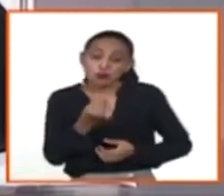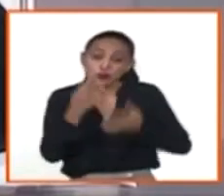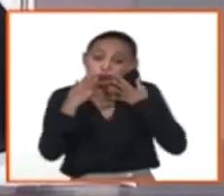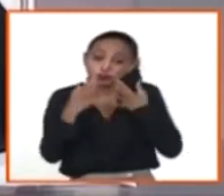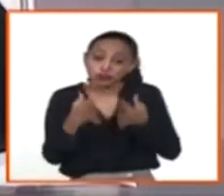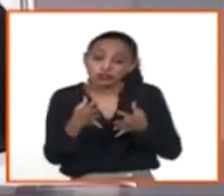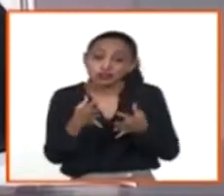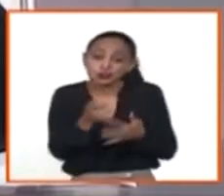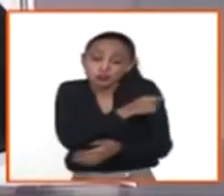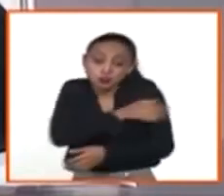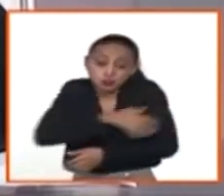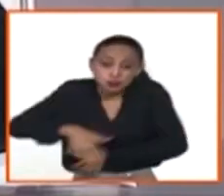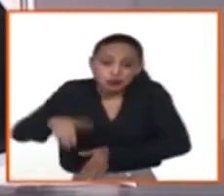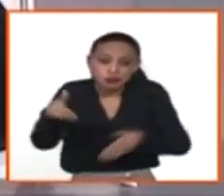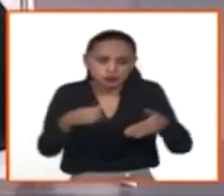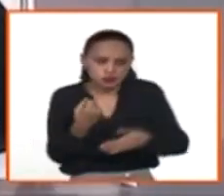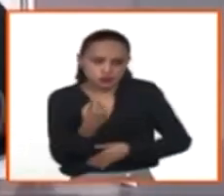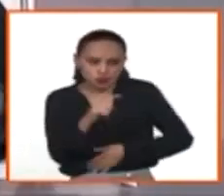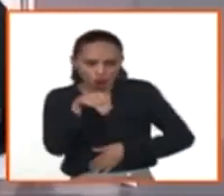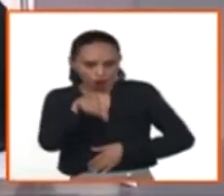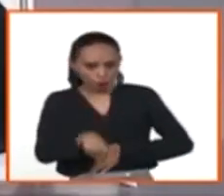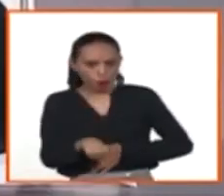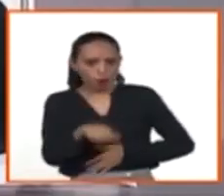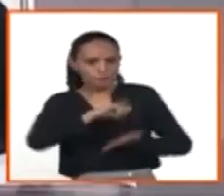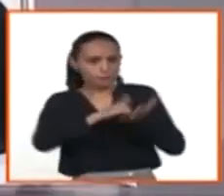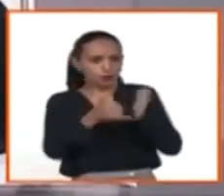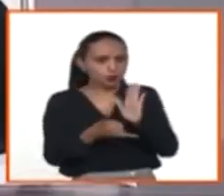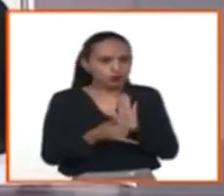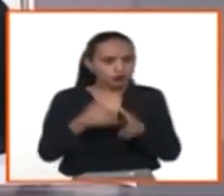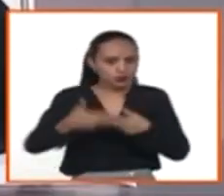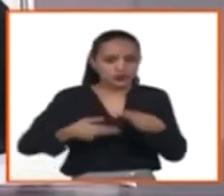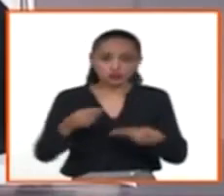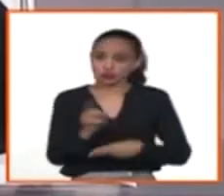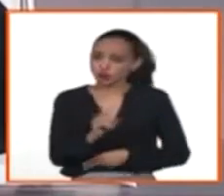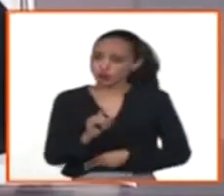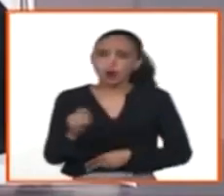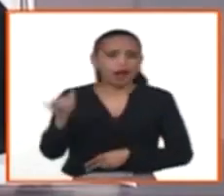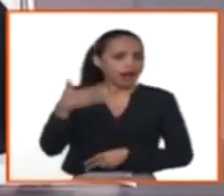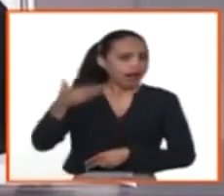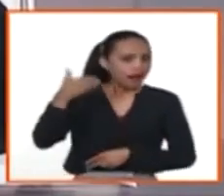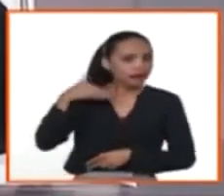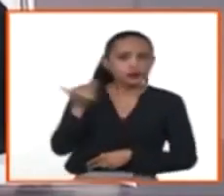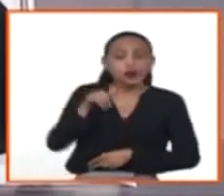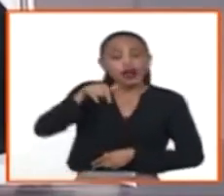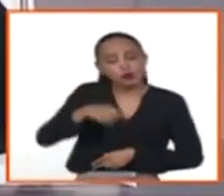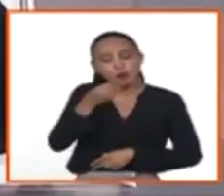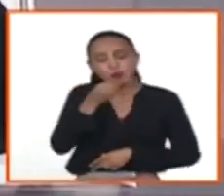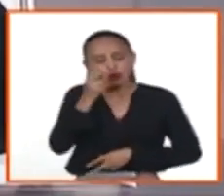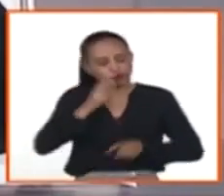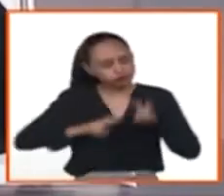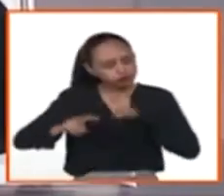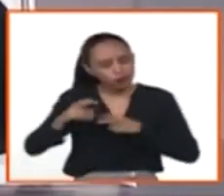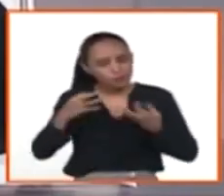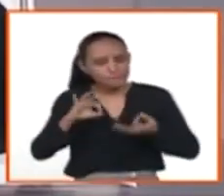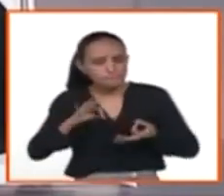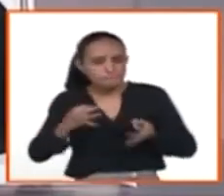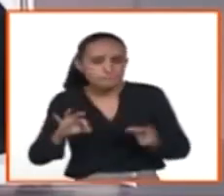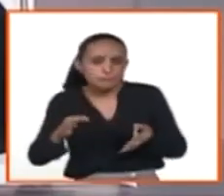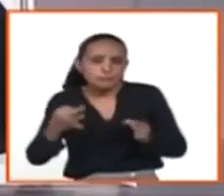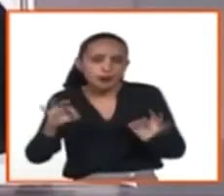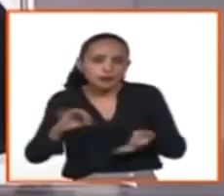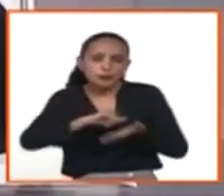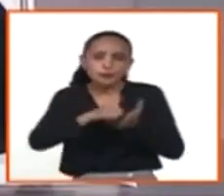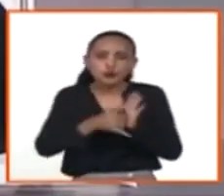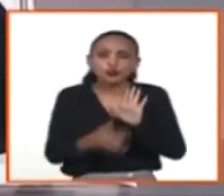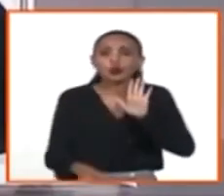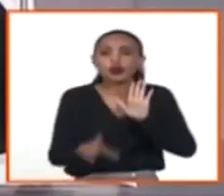ahora que estamos construyendo el proyecto de ley y donde tienen también la posibilidad de revisarlo, de interactuar con el equipo redactor y estar